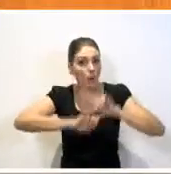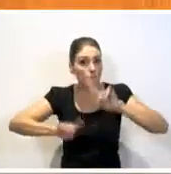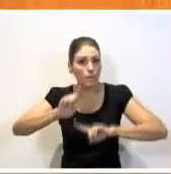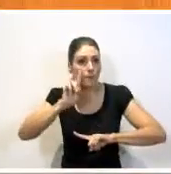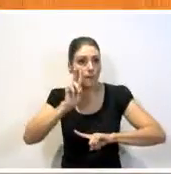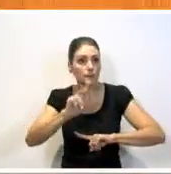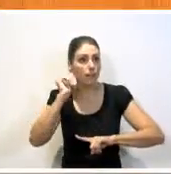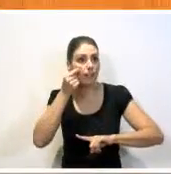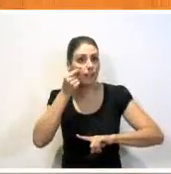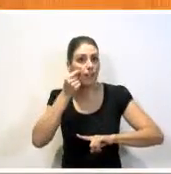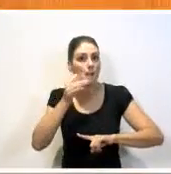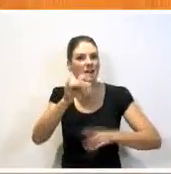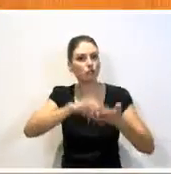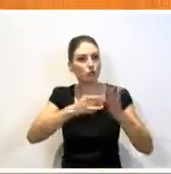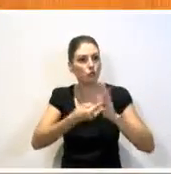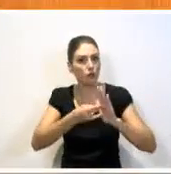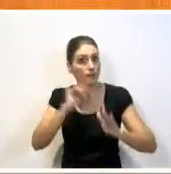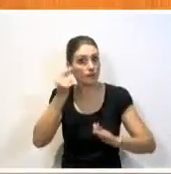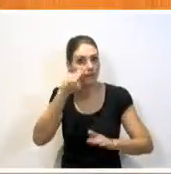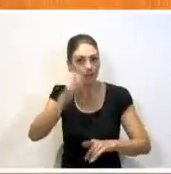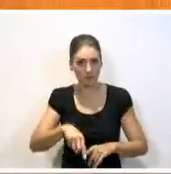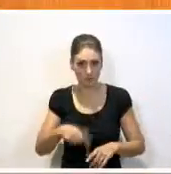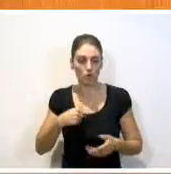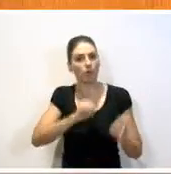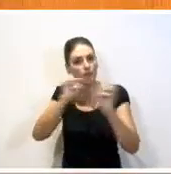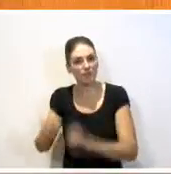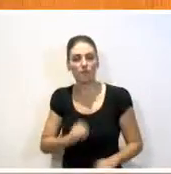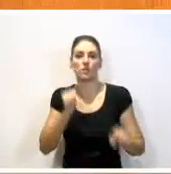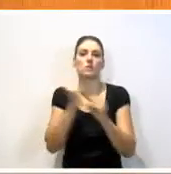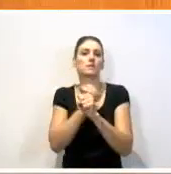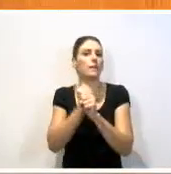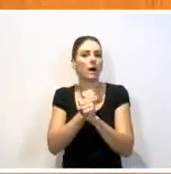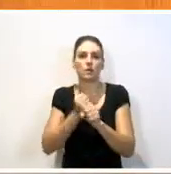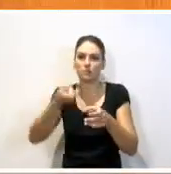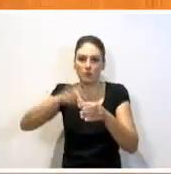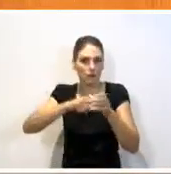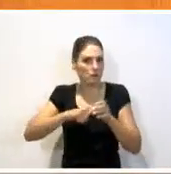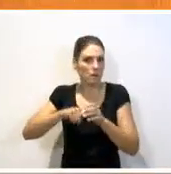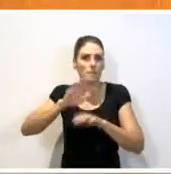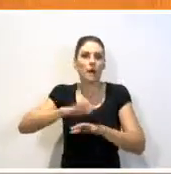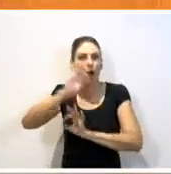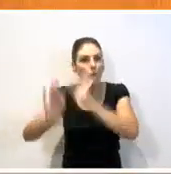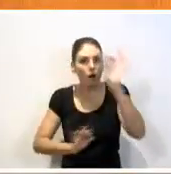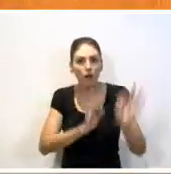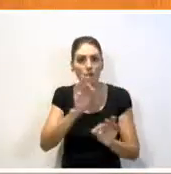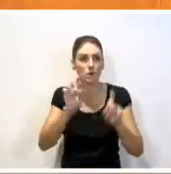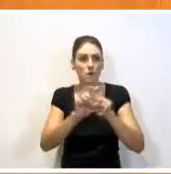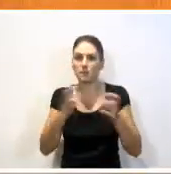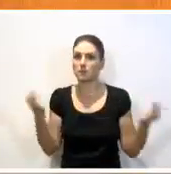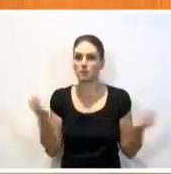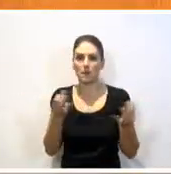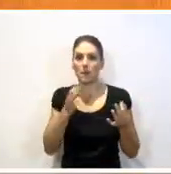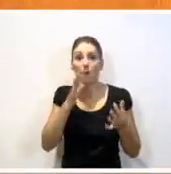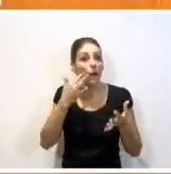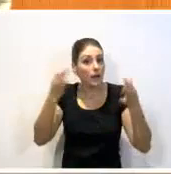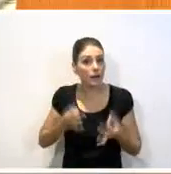muchas veces nos ponen la solución. Por eso nosotras defendemos que los trabajadores deben participar también en la organización de las empresas, porque son los que